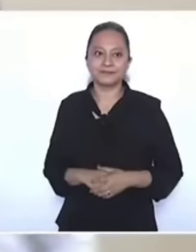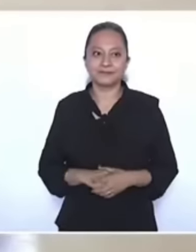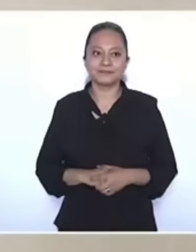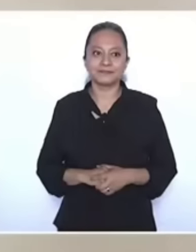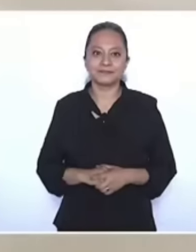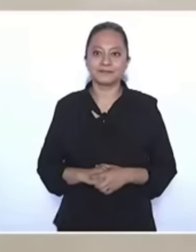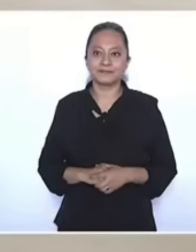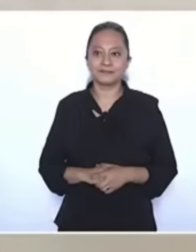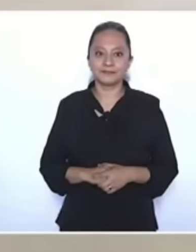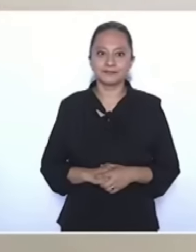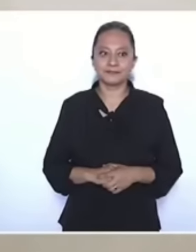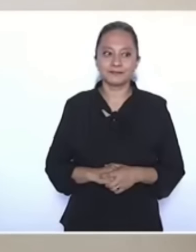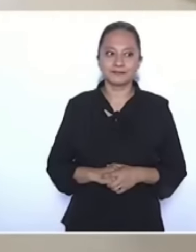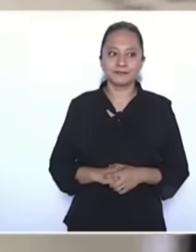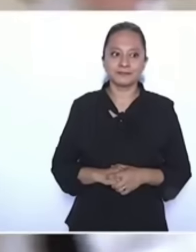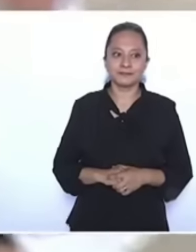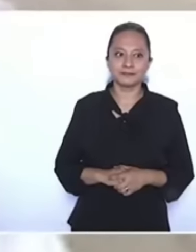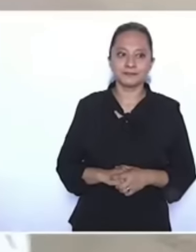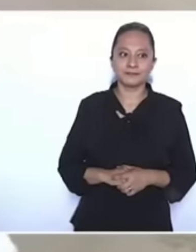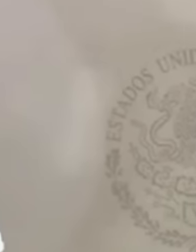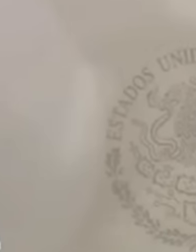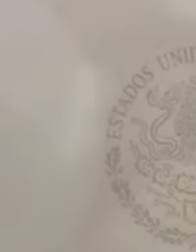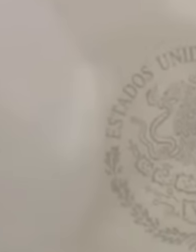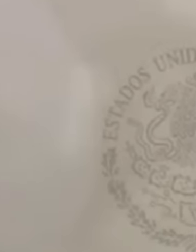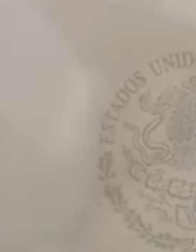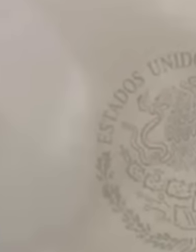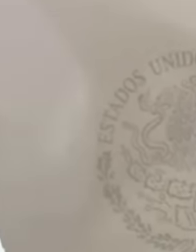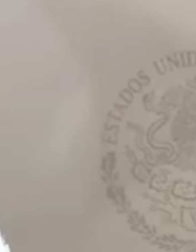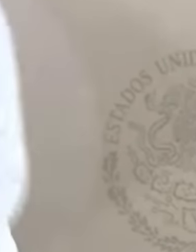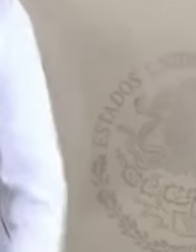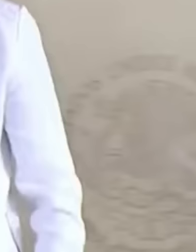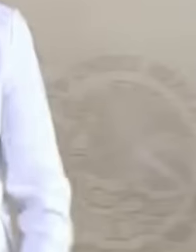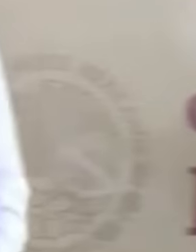del Bienestar, Ariadna Montiel